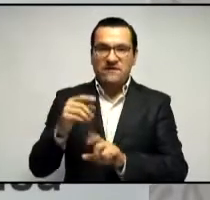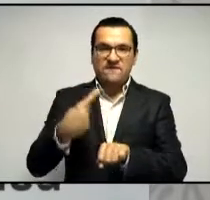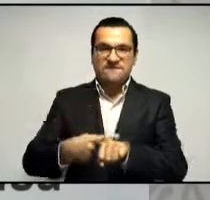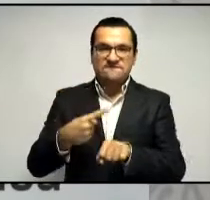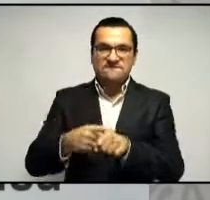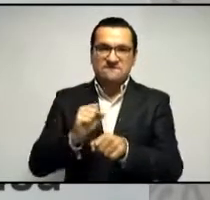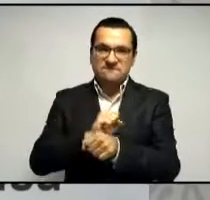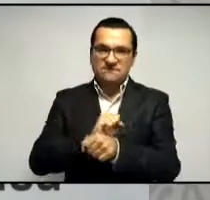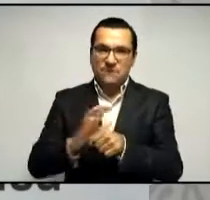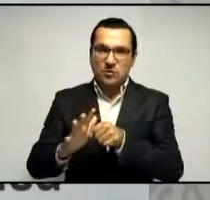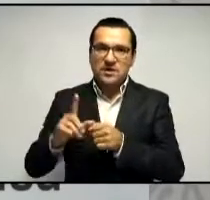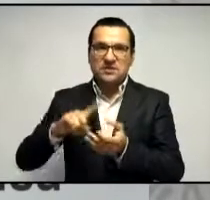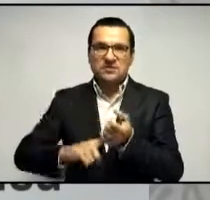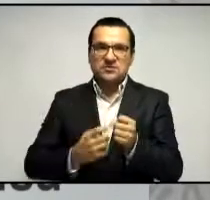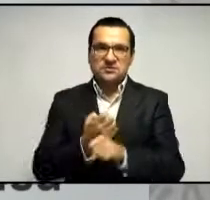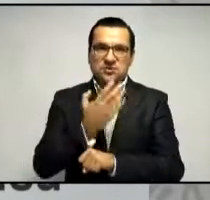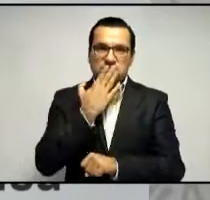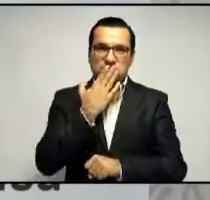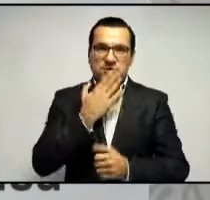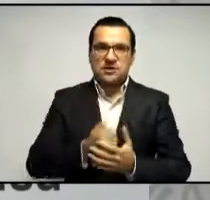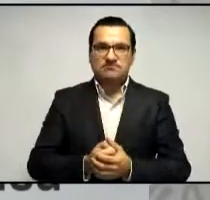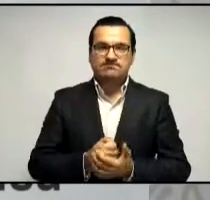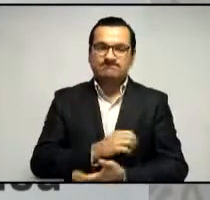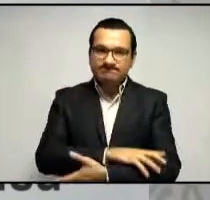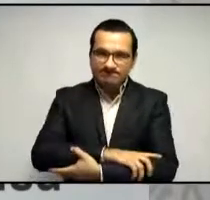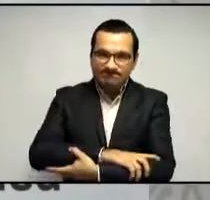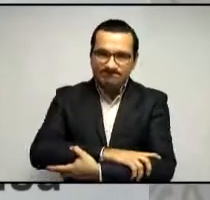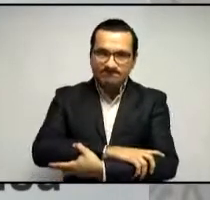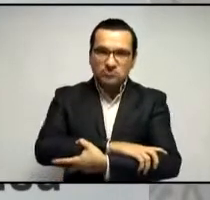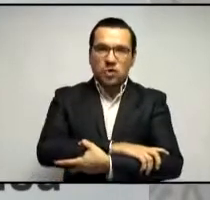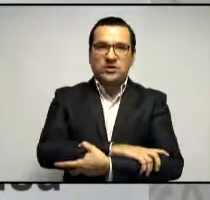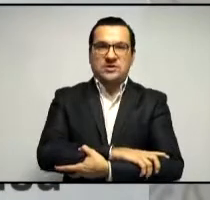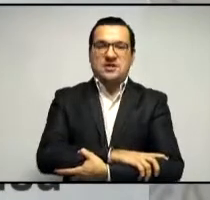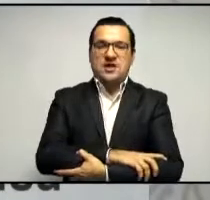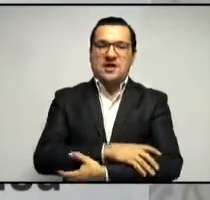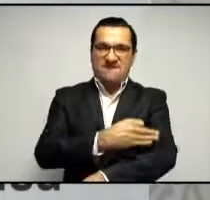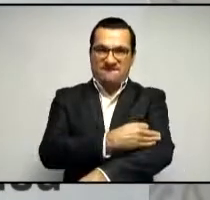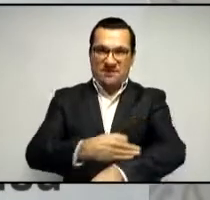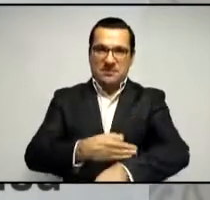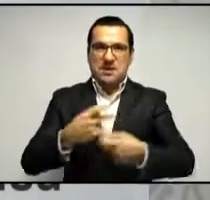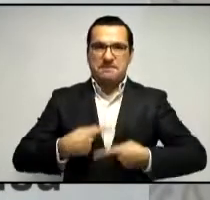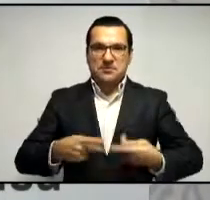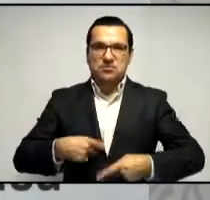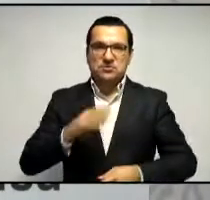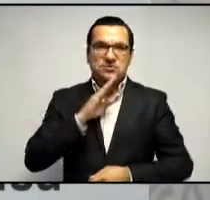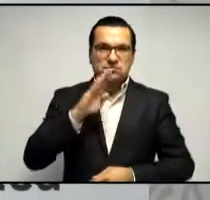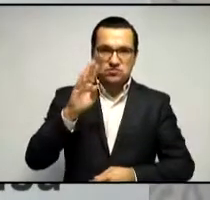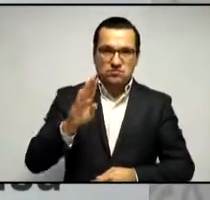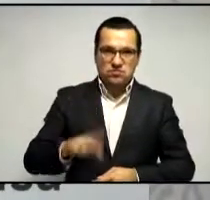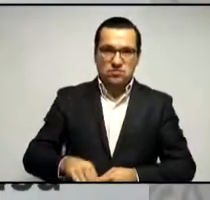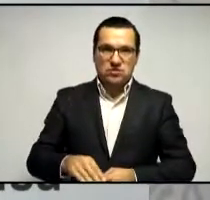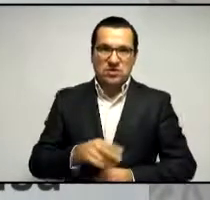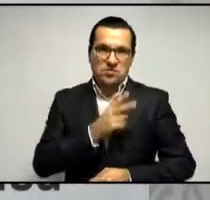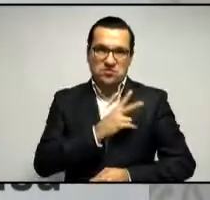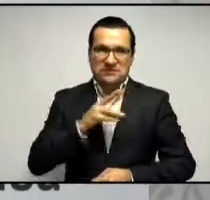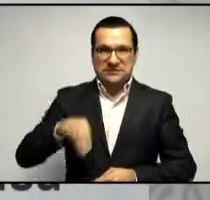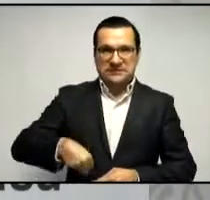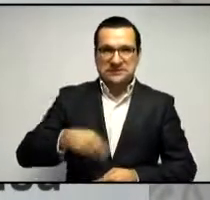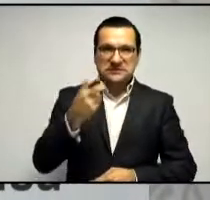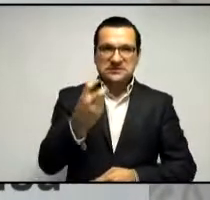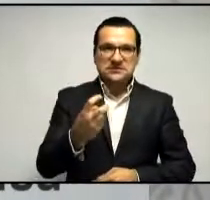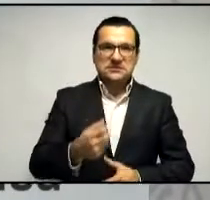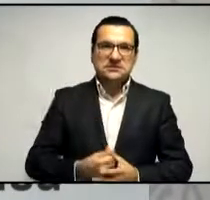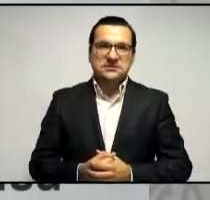kobe 19 en sonora nuestra solidaridad con las familias de las personas que perdieron la vida por este